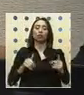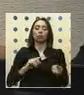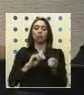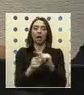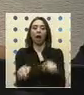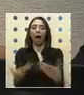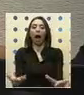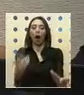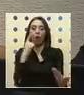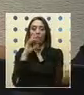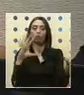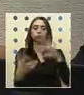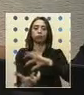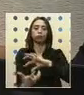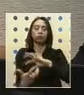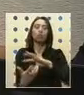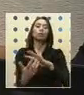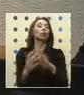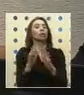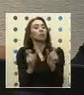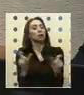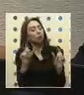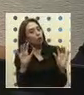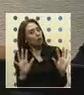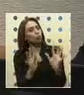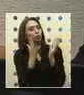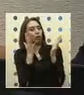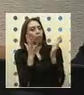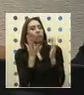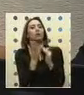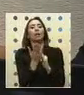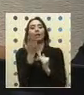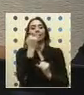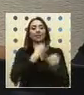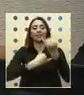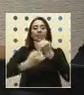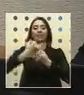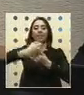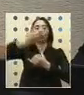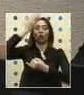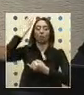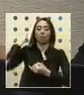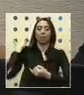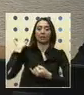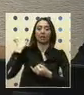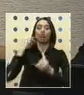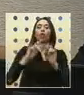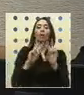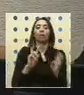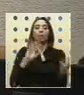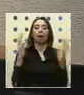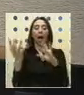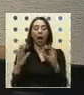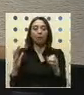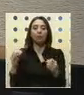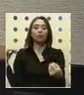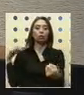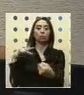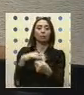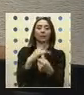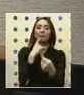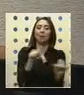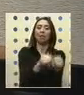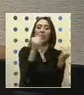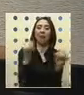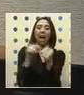cosas. Quizás muchos se sorprendan, pero hasta bien entrado el siglo pasado, el factor ambiental, los impactos irreversibles y